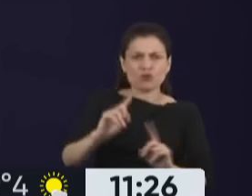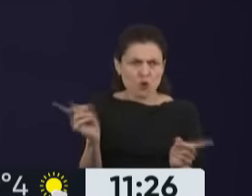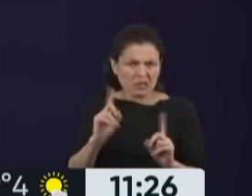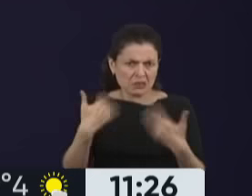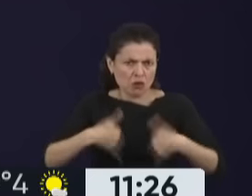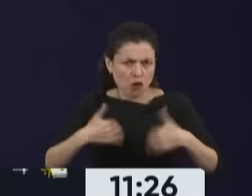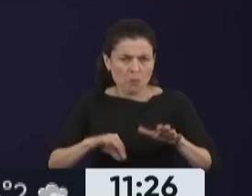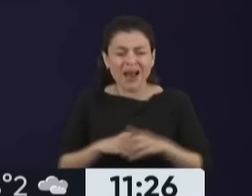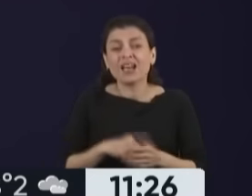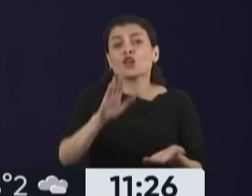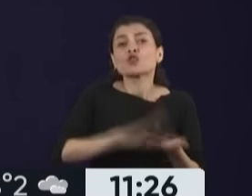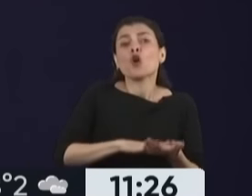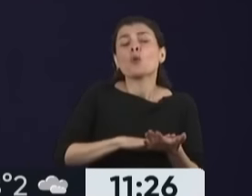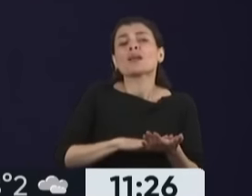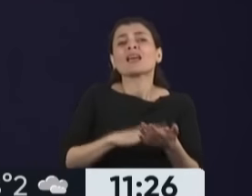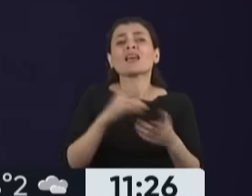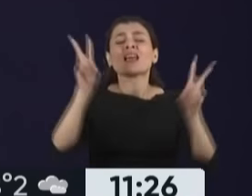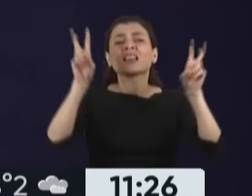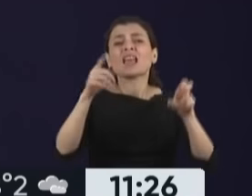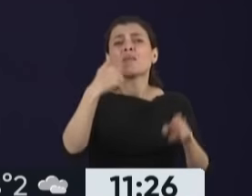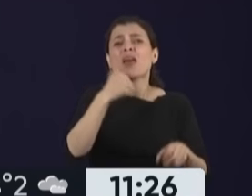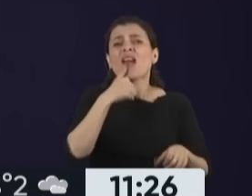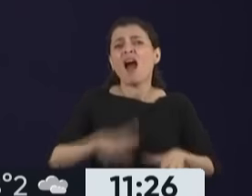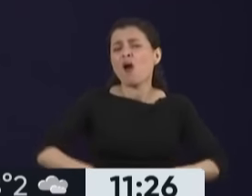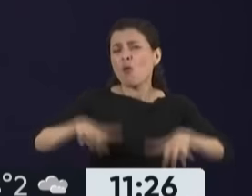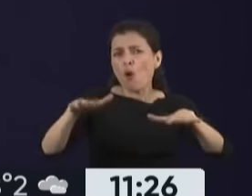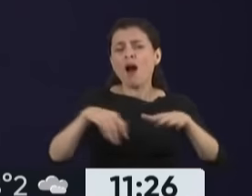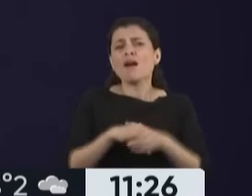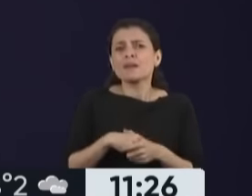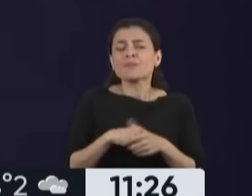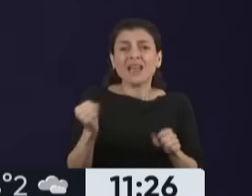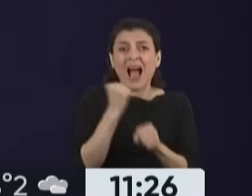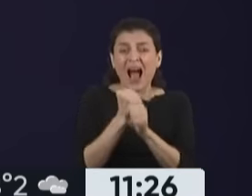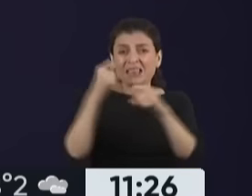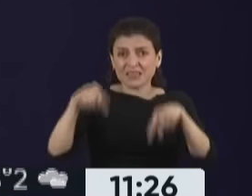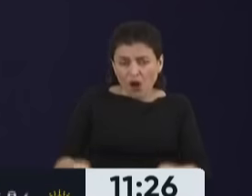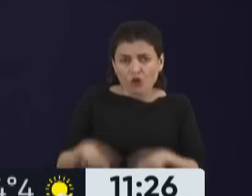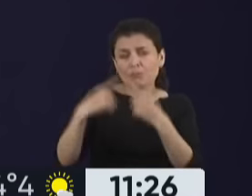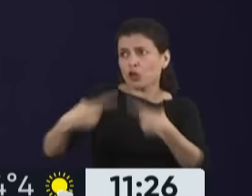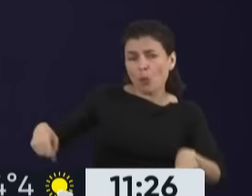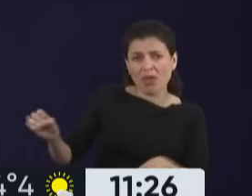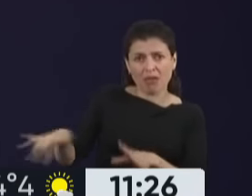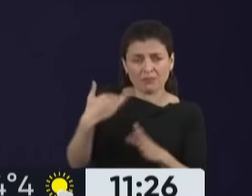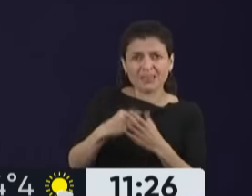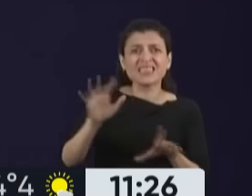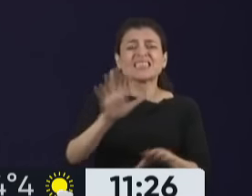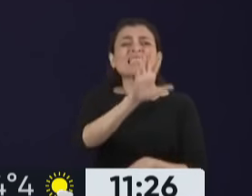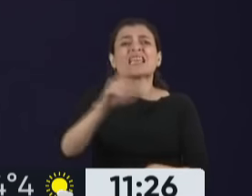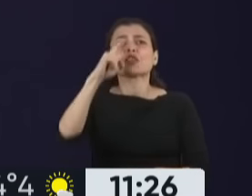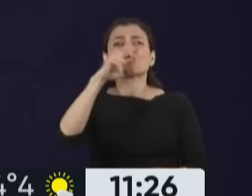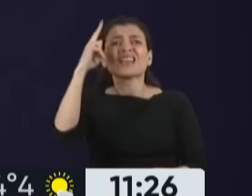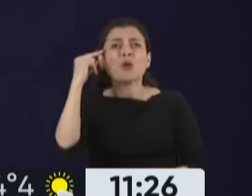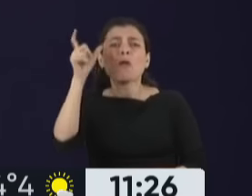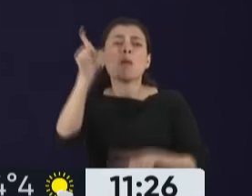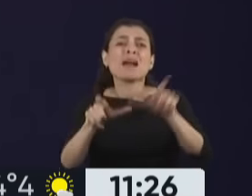las inundaciones, te leo porque tengo un actualizado hasta hace un rato de la situación: 579 evacuados